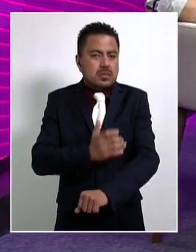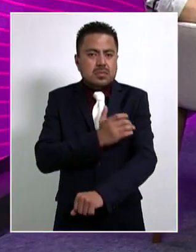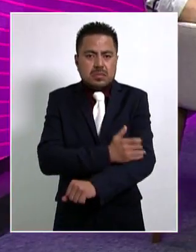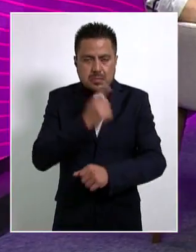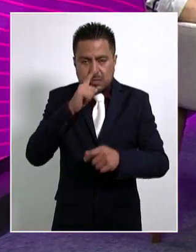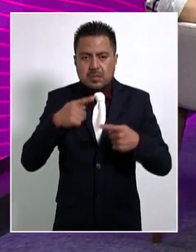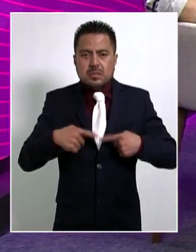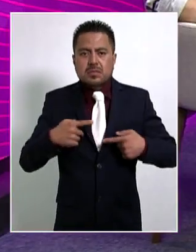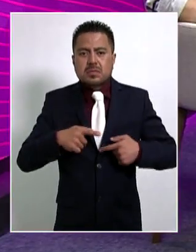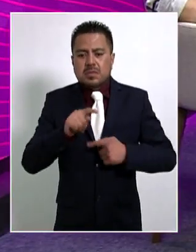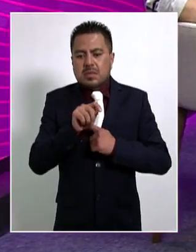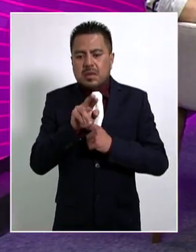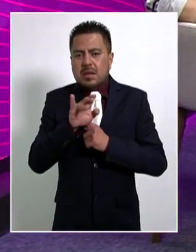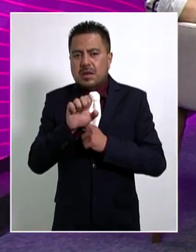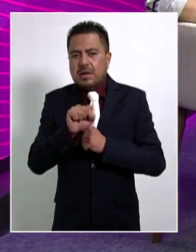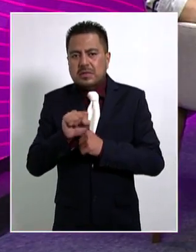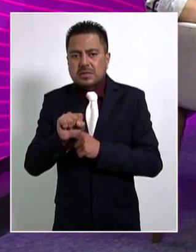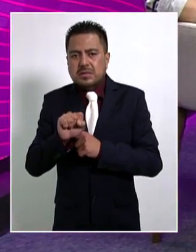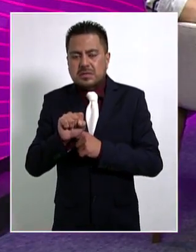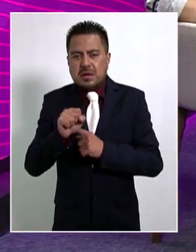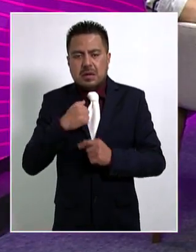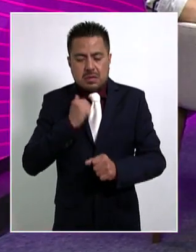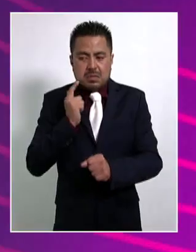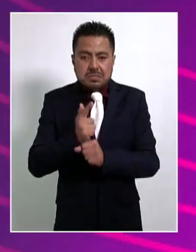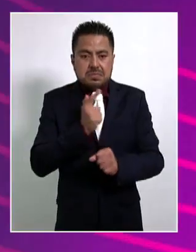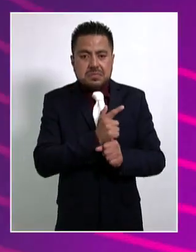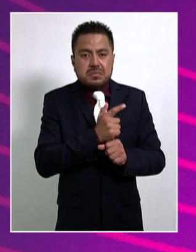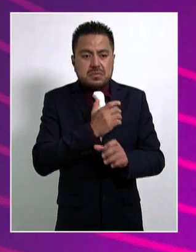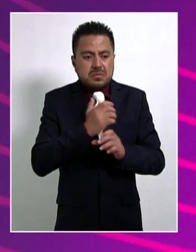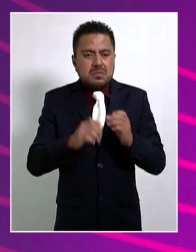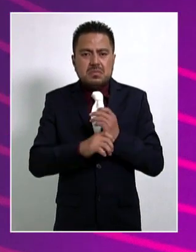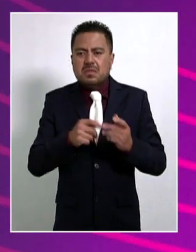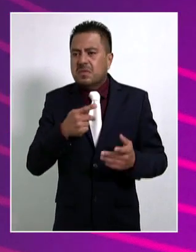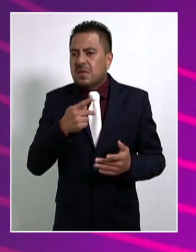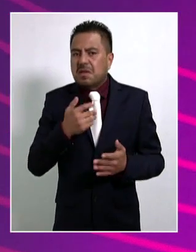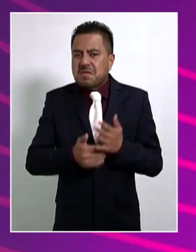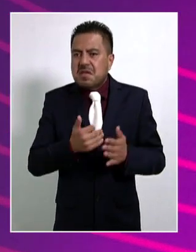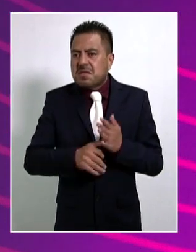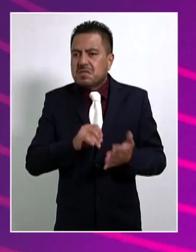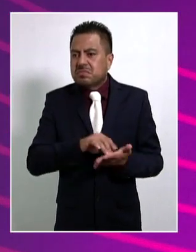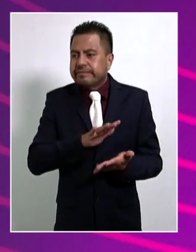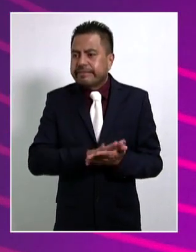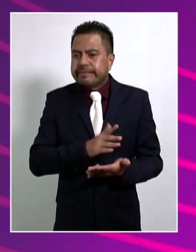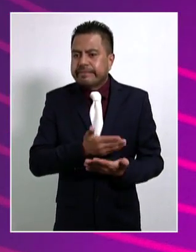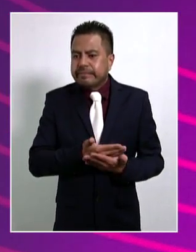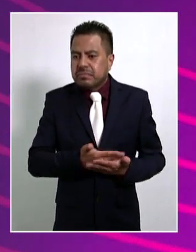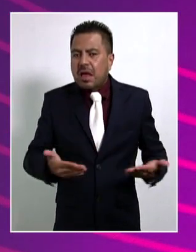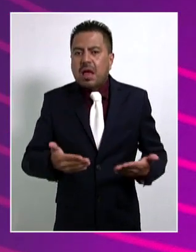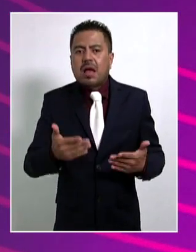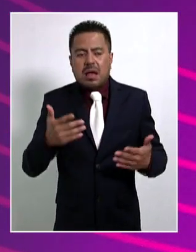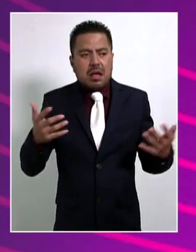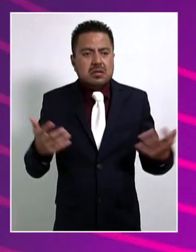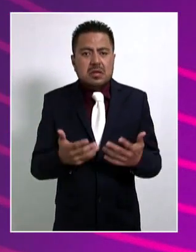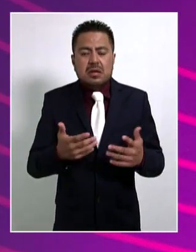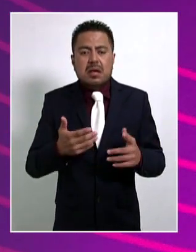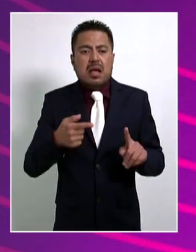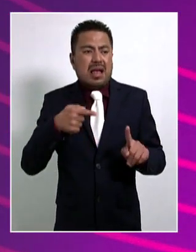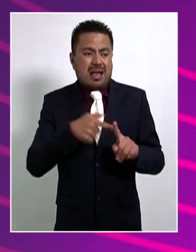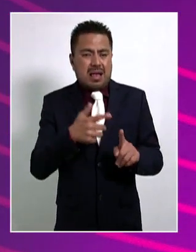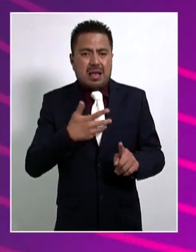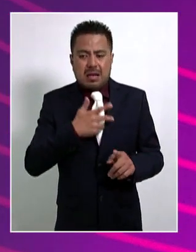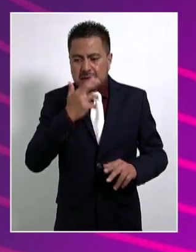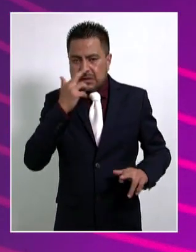para personas trans, me di cuenta que había muchas cosas pendientes todavía por hacer y había una especie